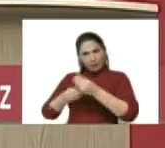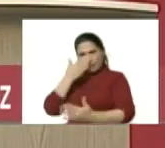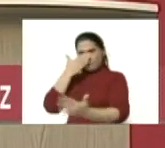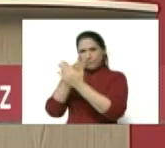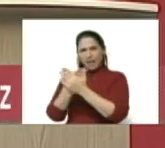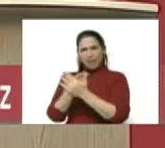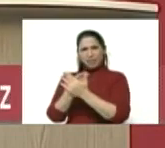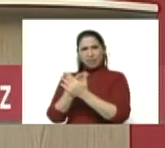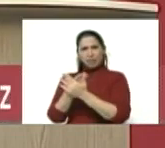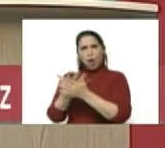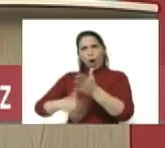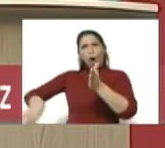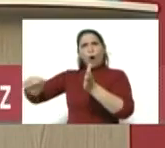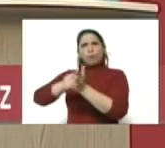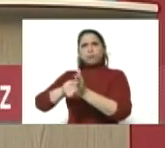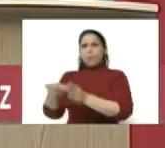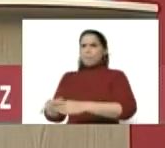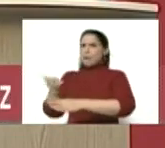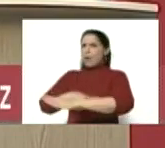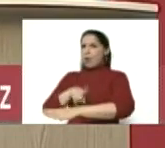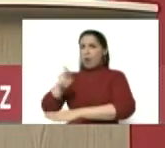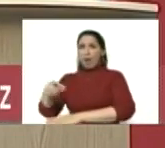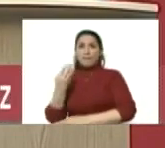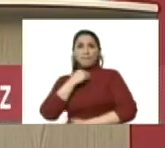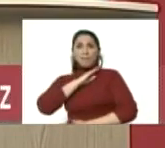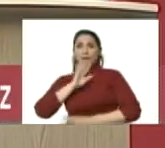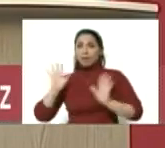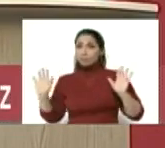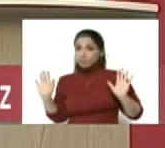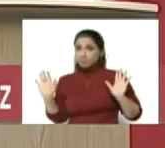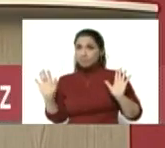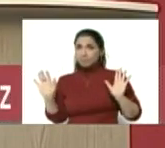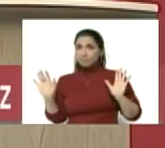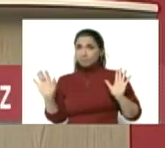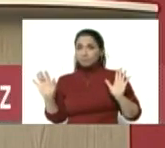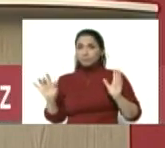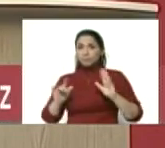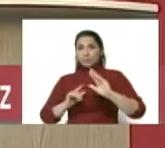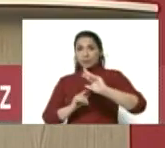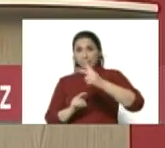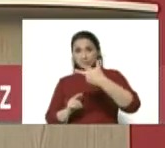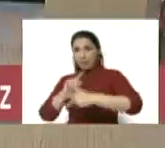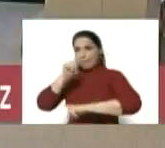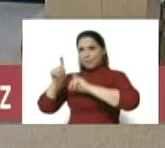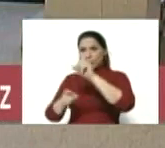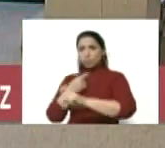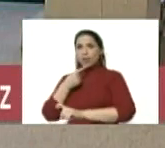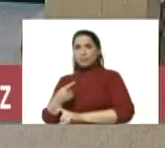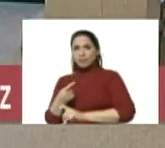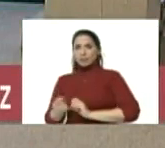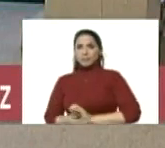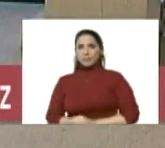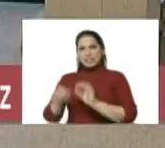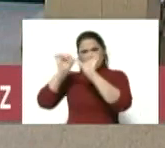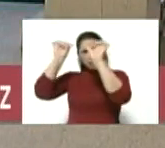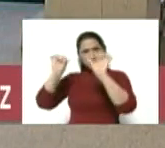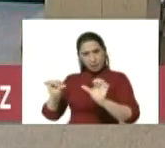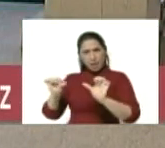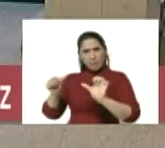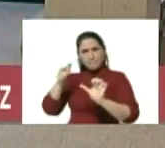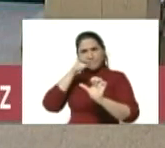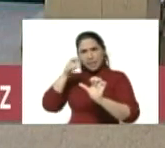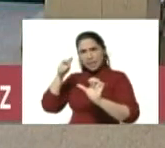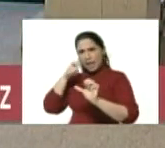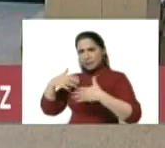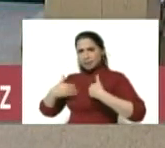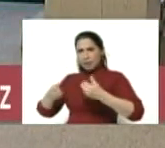a un resurgimiento de esta pandemia? Y en tercer lugar, dice, ¿el sistema de vigilancia de